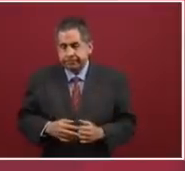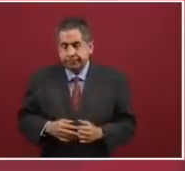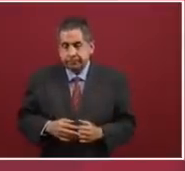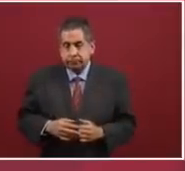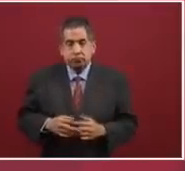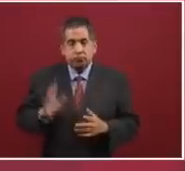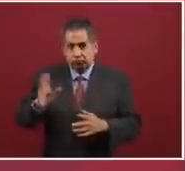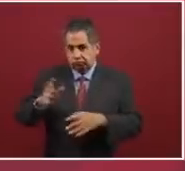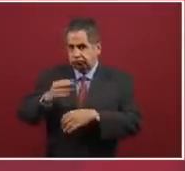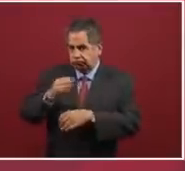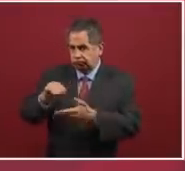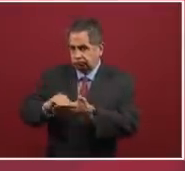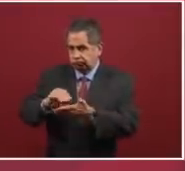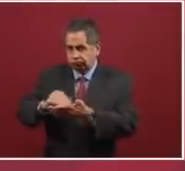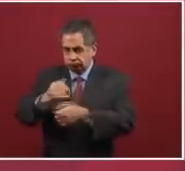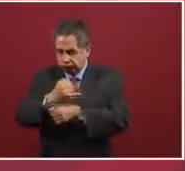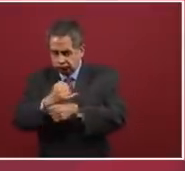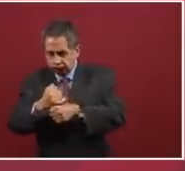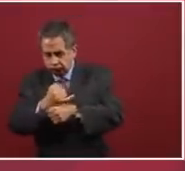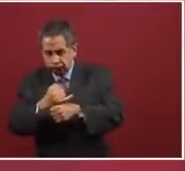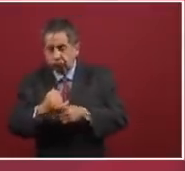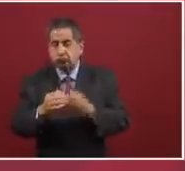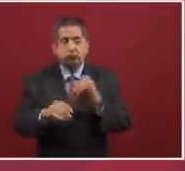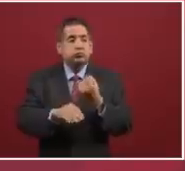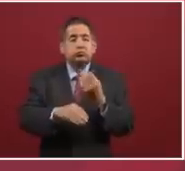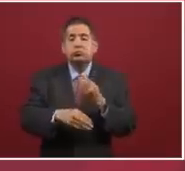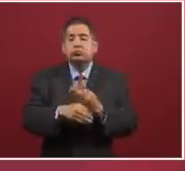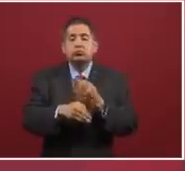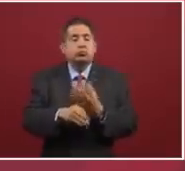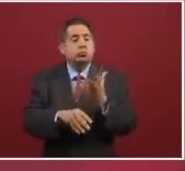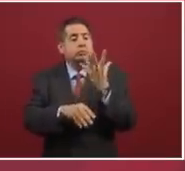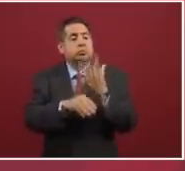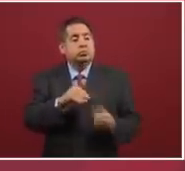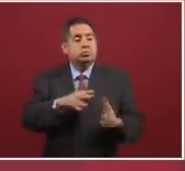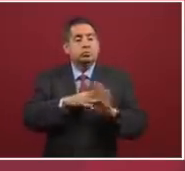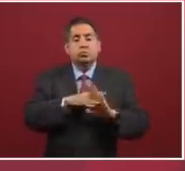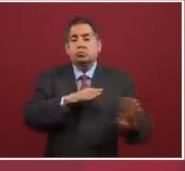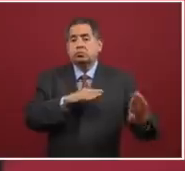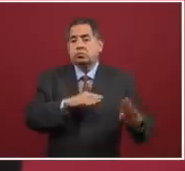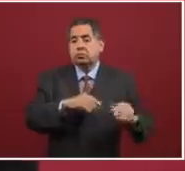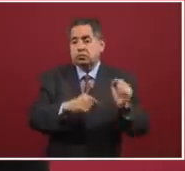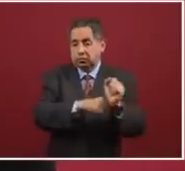siendo atendidos, si están prófugos, pues